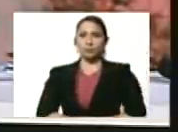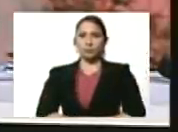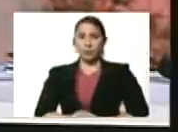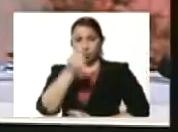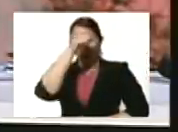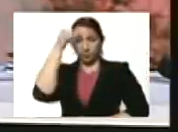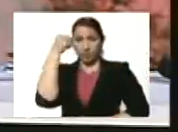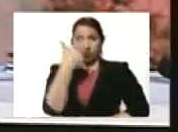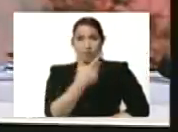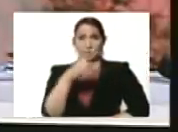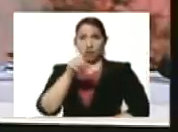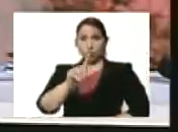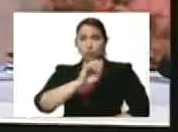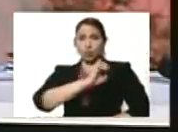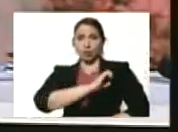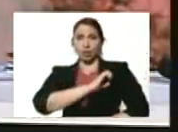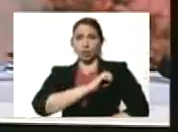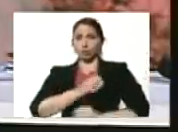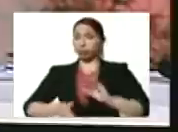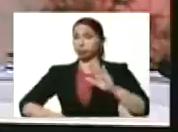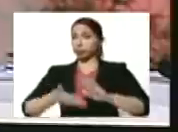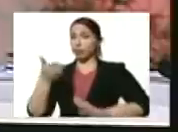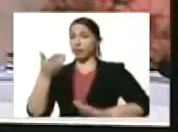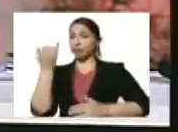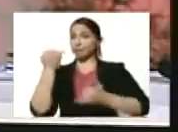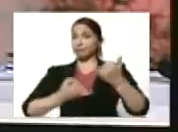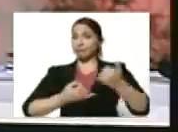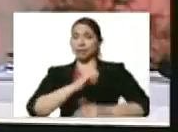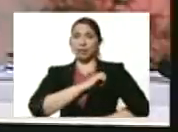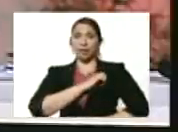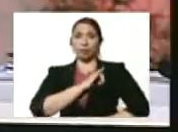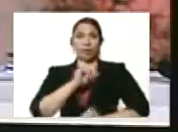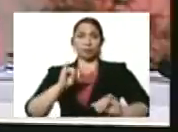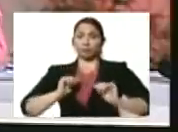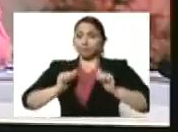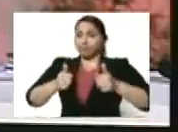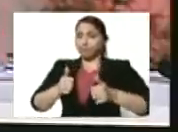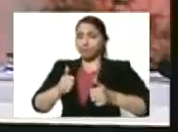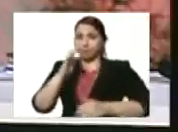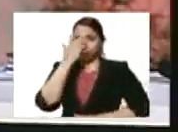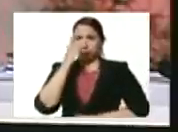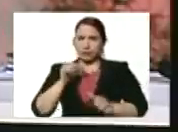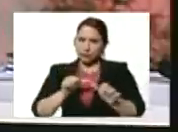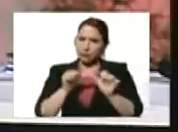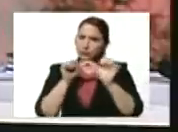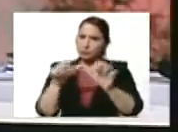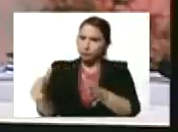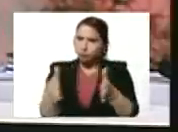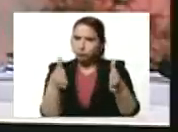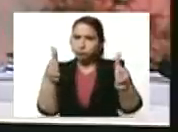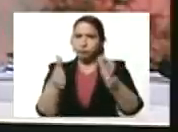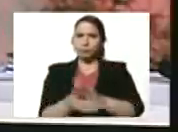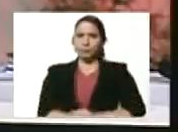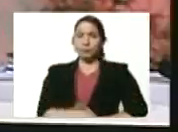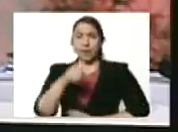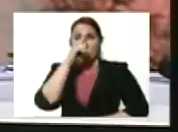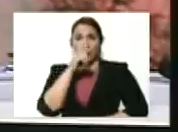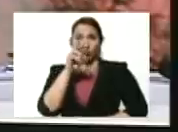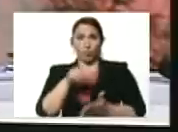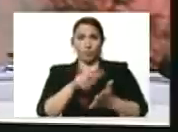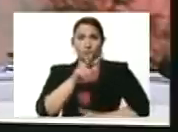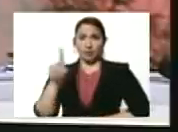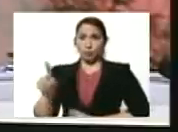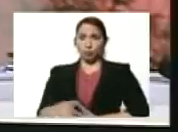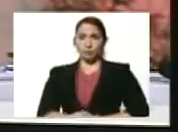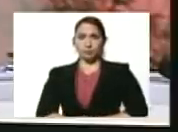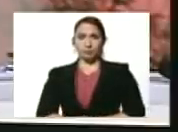Domingo 31 de enero, se va enero, viene febrero y sigue su curso. este año 2021,